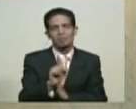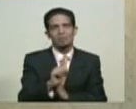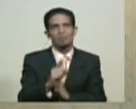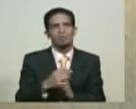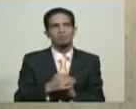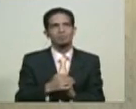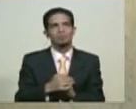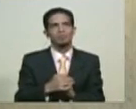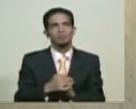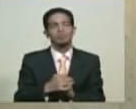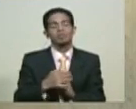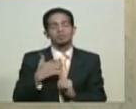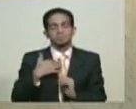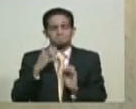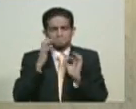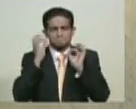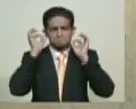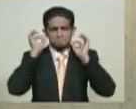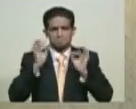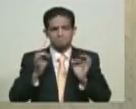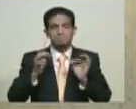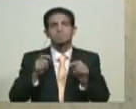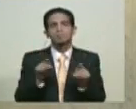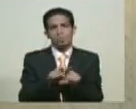que la es también, pues soy un creyente,